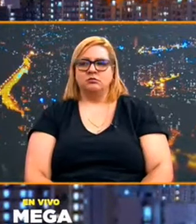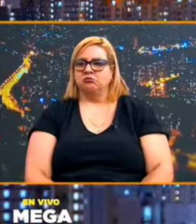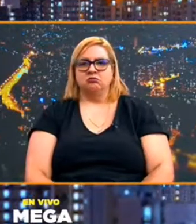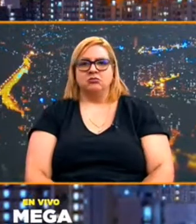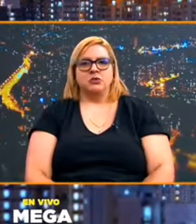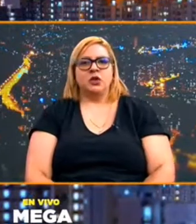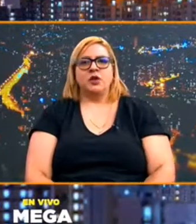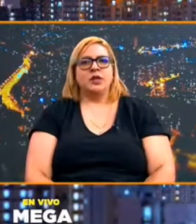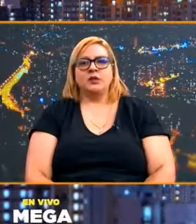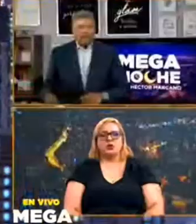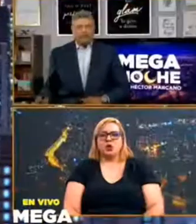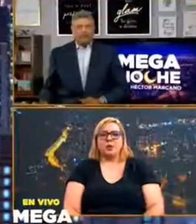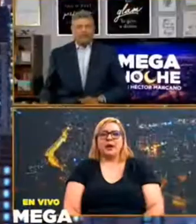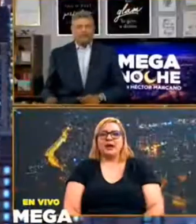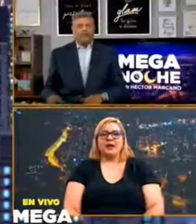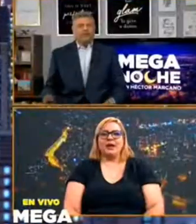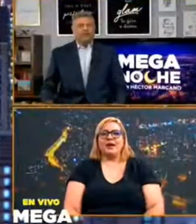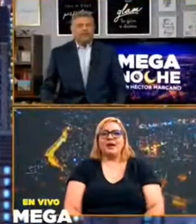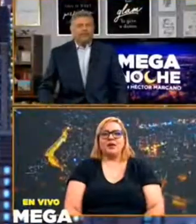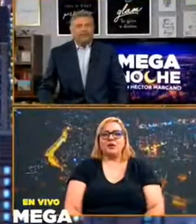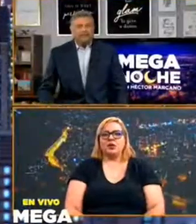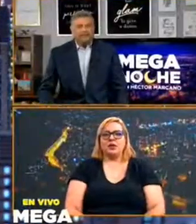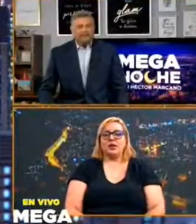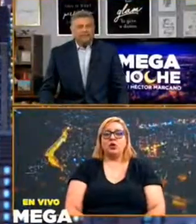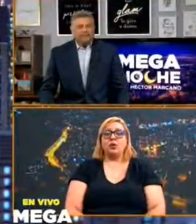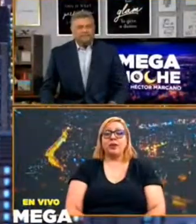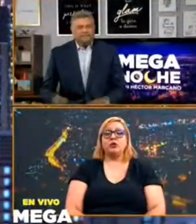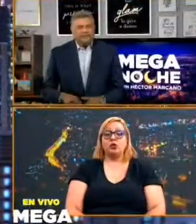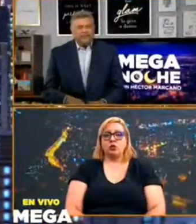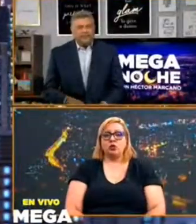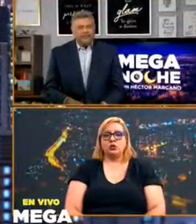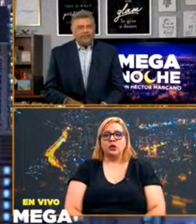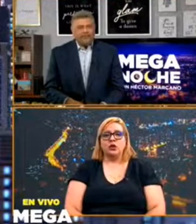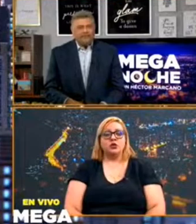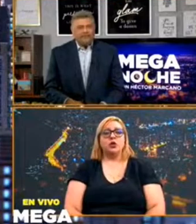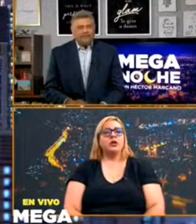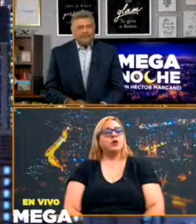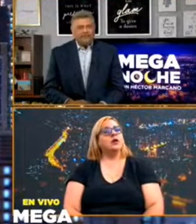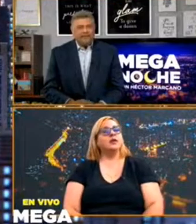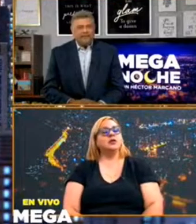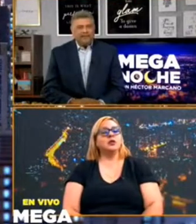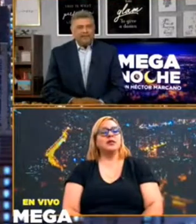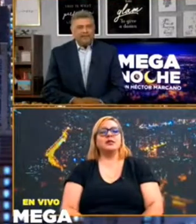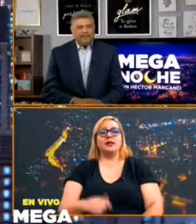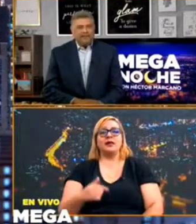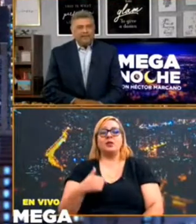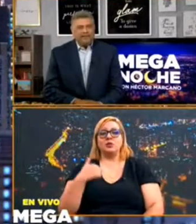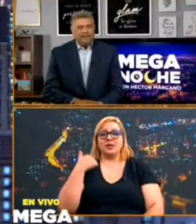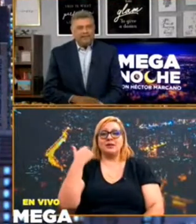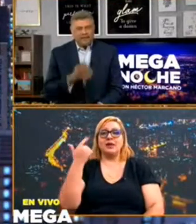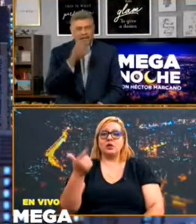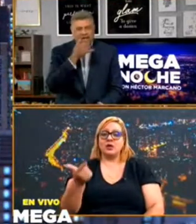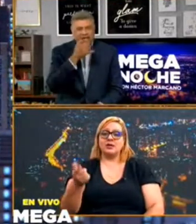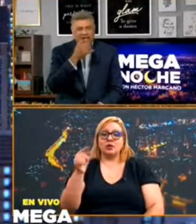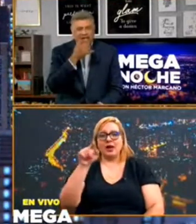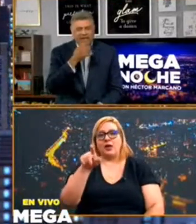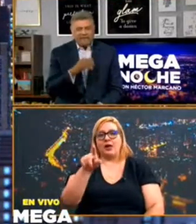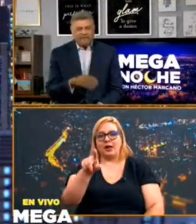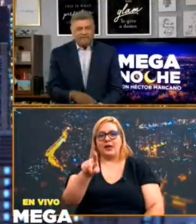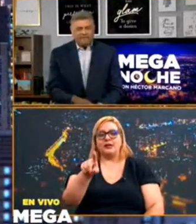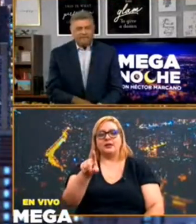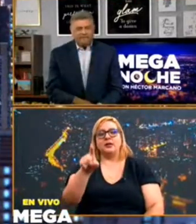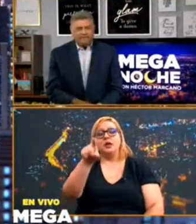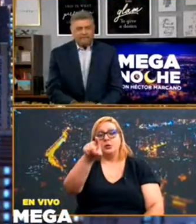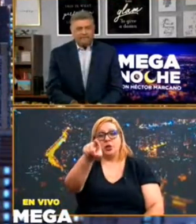adelante. Yo estoy de acuerdo. Yo para nada he dicho que no lo perdono. Yo lo único que he dicho es que de la abundancia del corazón habla